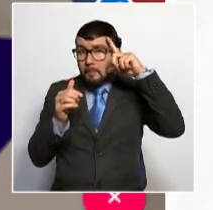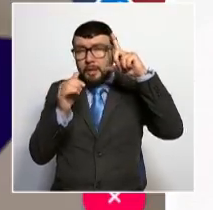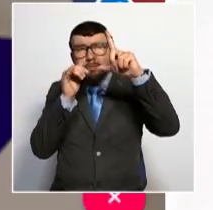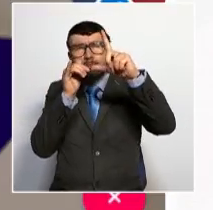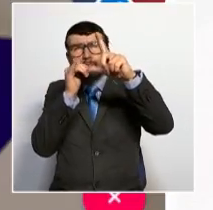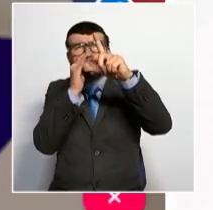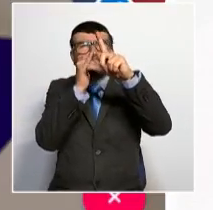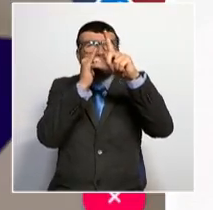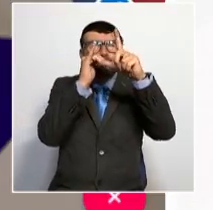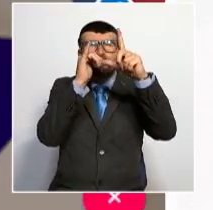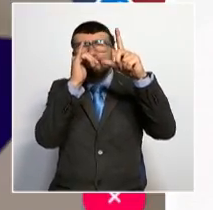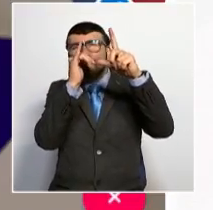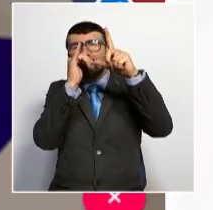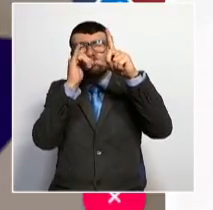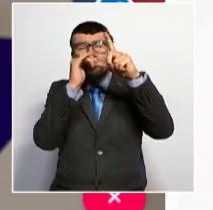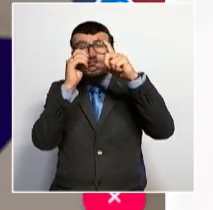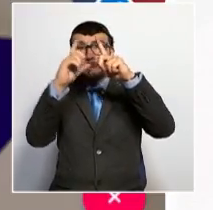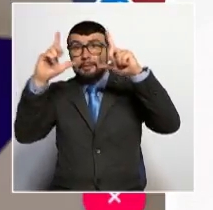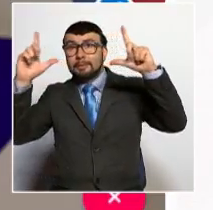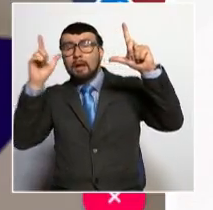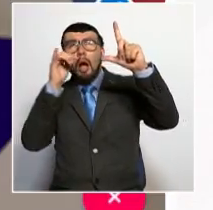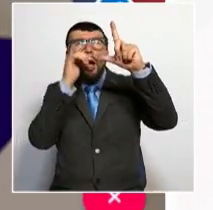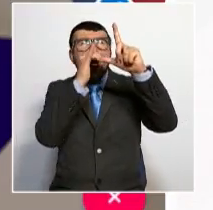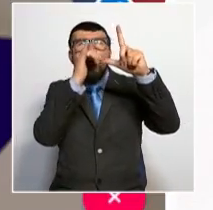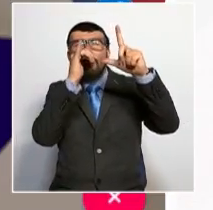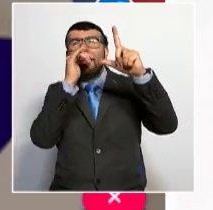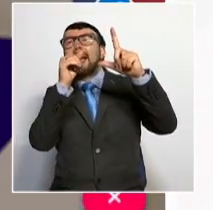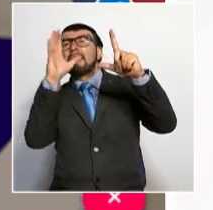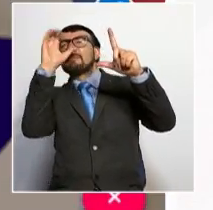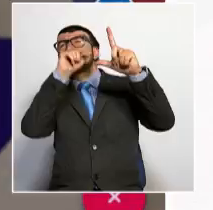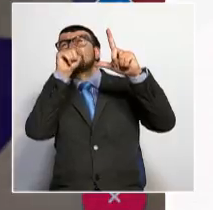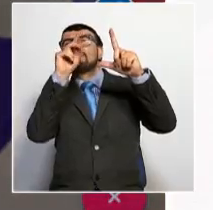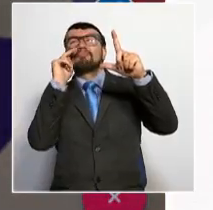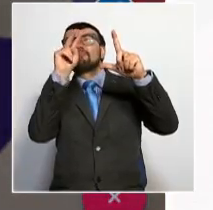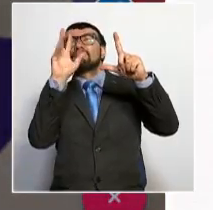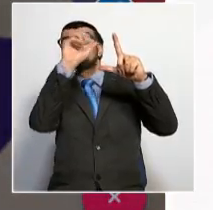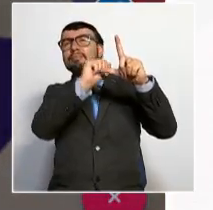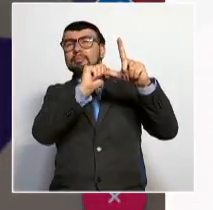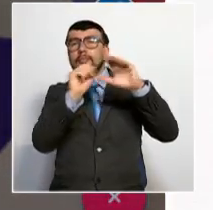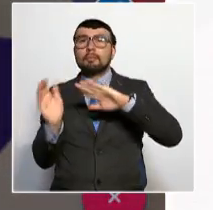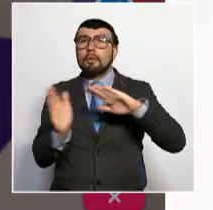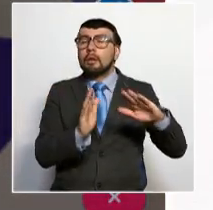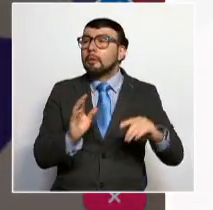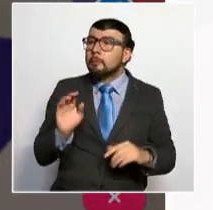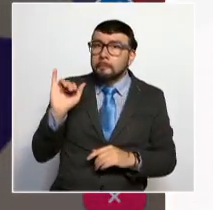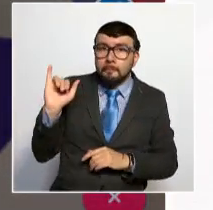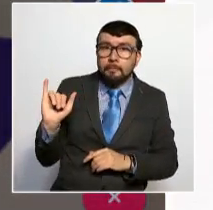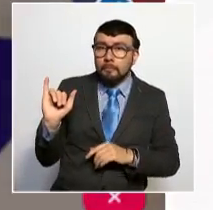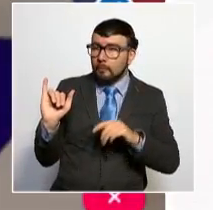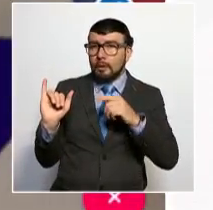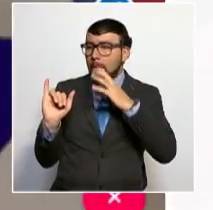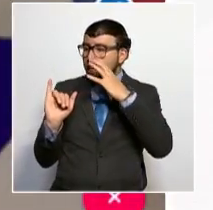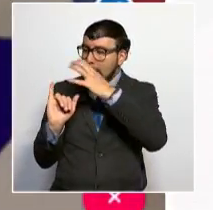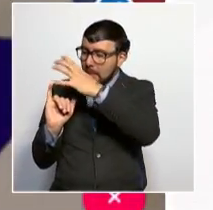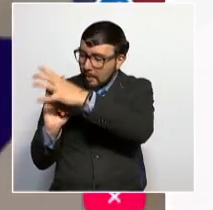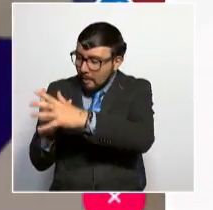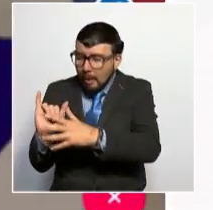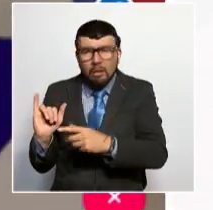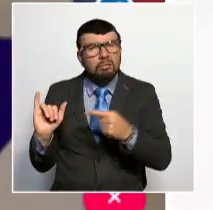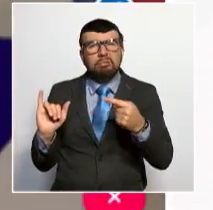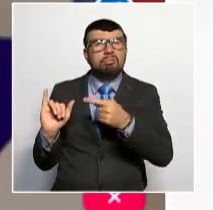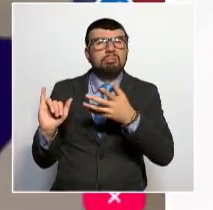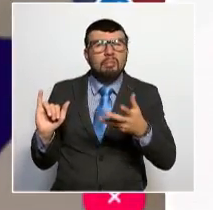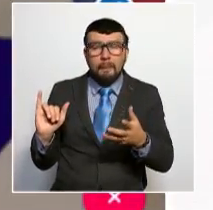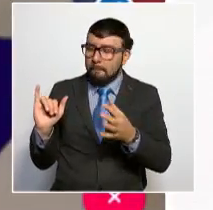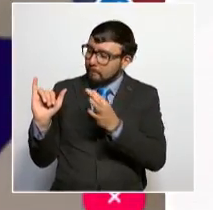directamente durante el examen clínico, el cuello uterino. Tenemos otras estructuras que también son importantes, que son